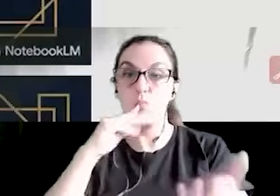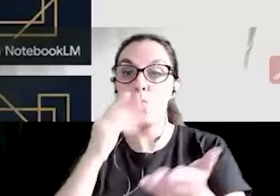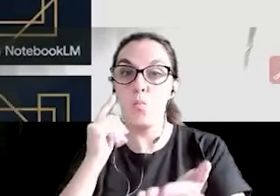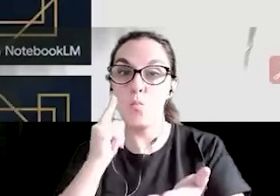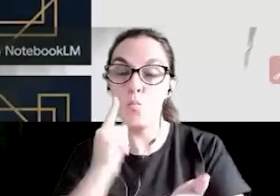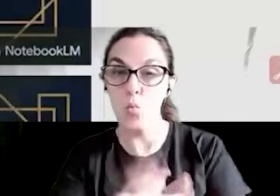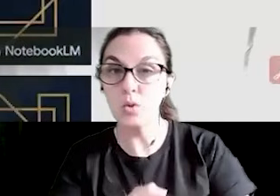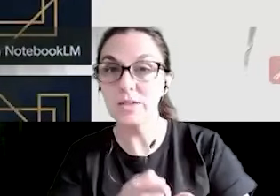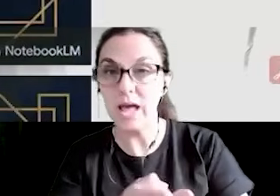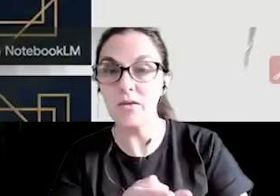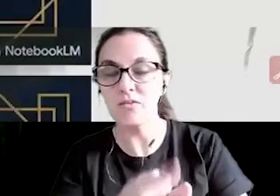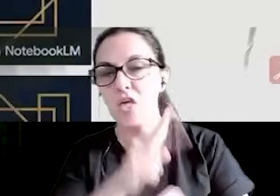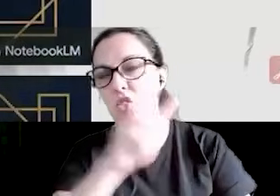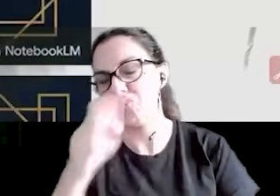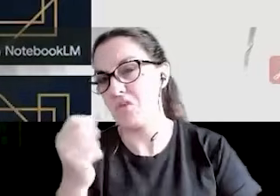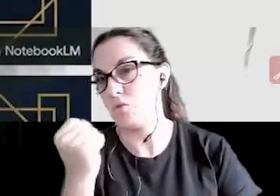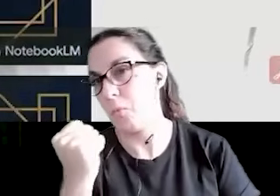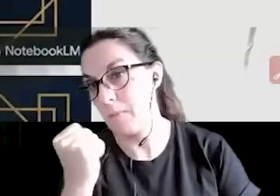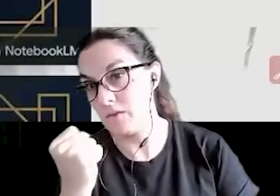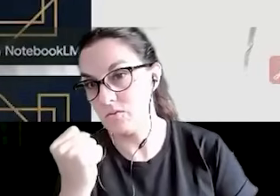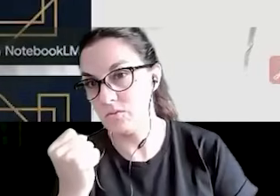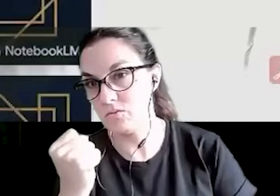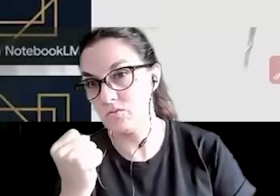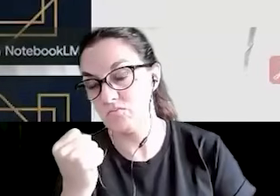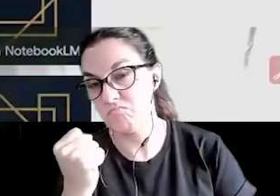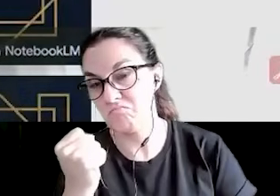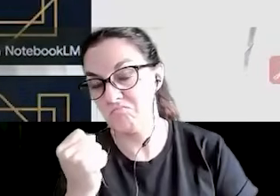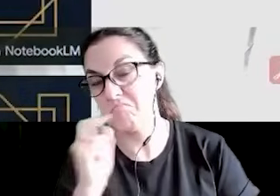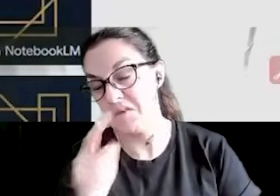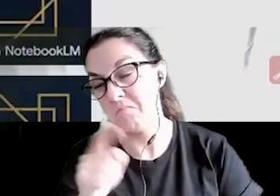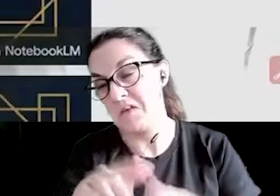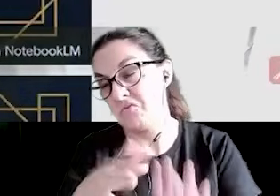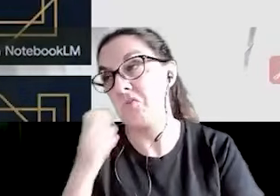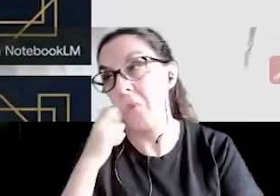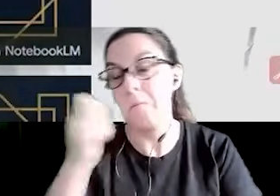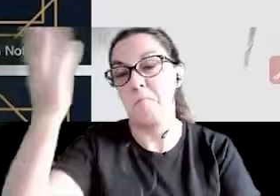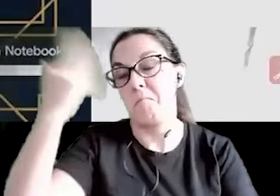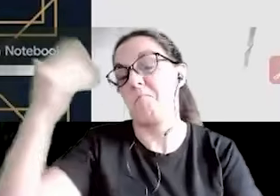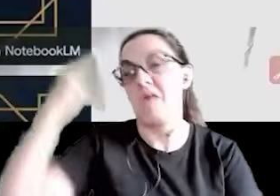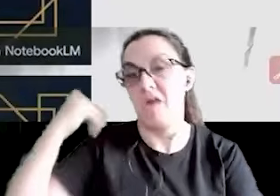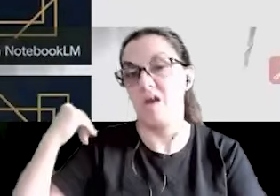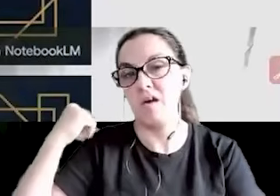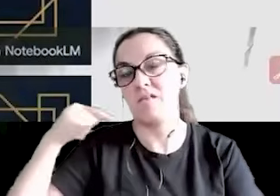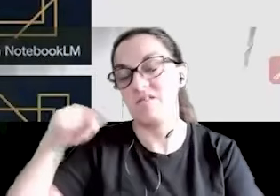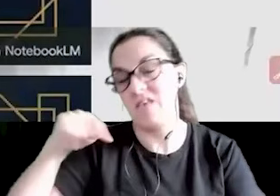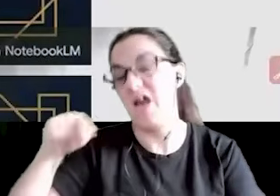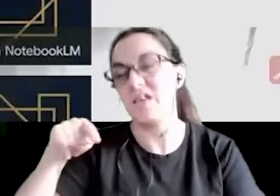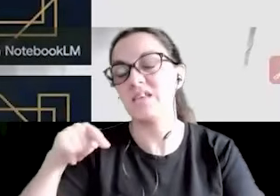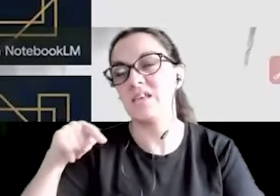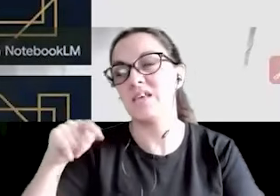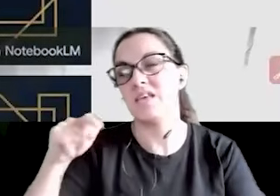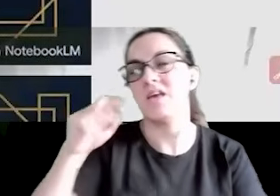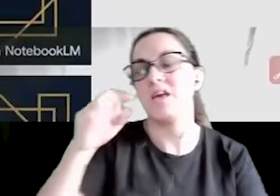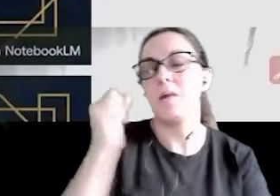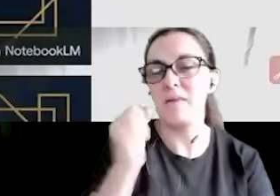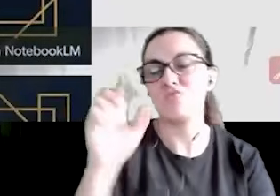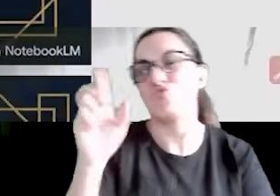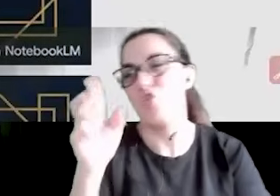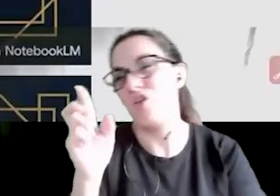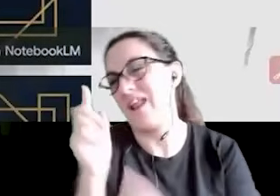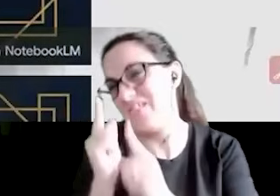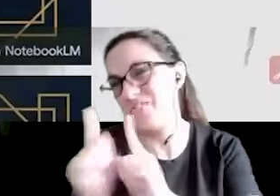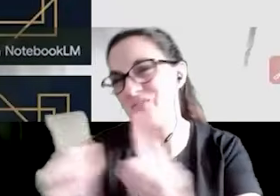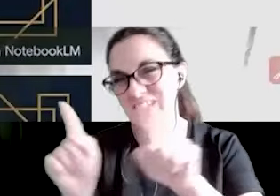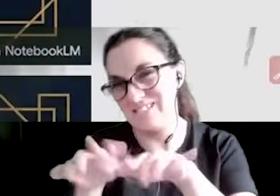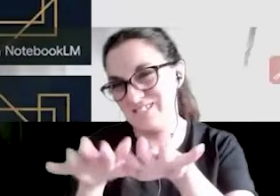valores de 200 pesos en una época, en una situación, en un escenario donde el tipo cambiario era otro, y al